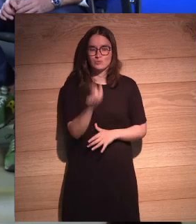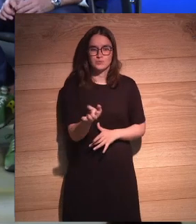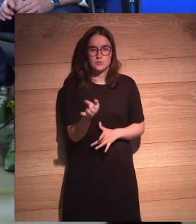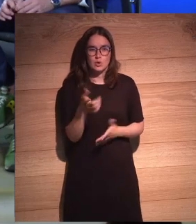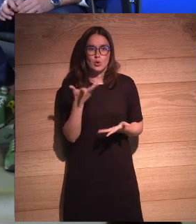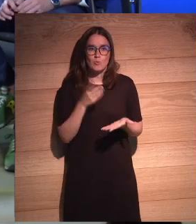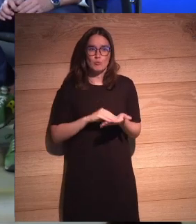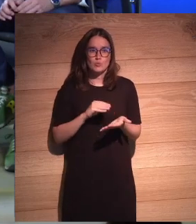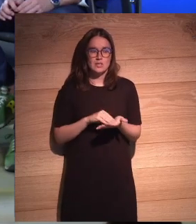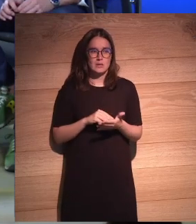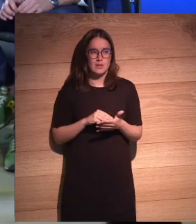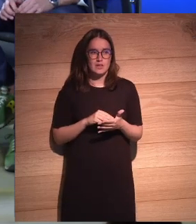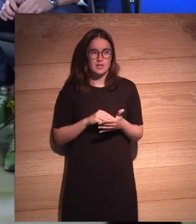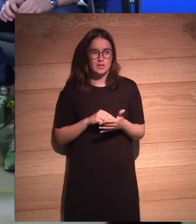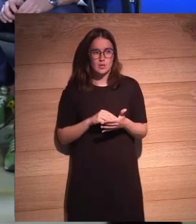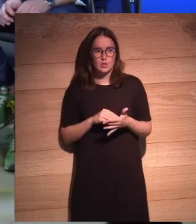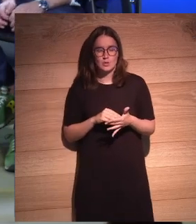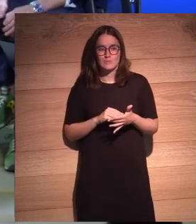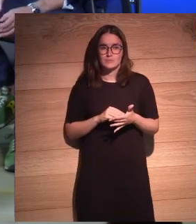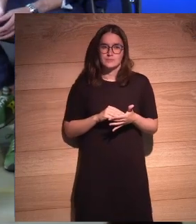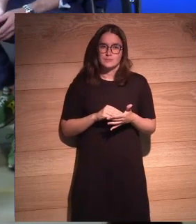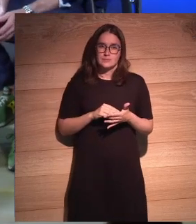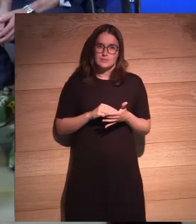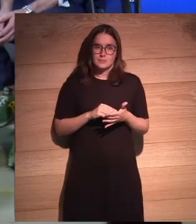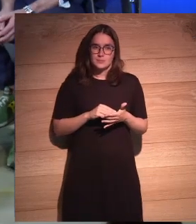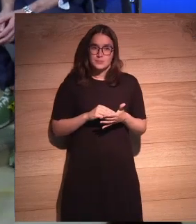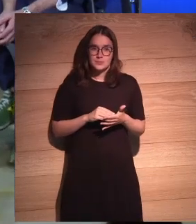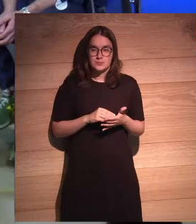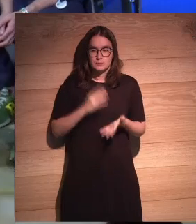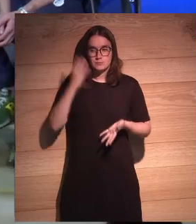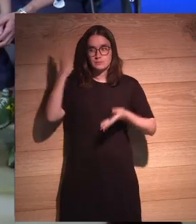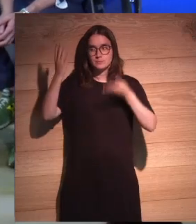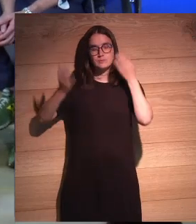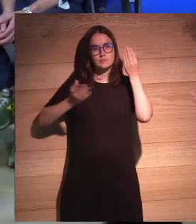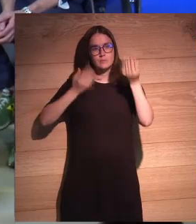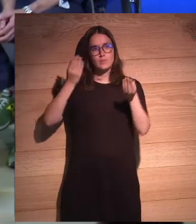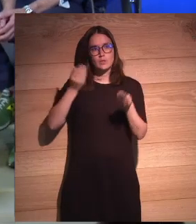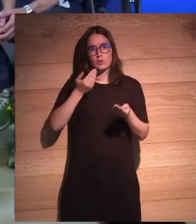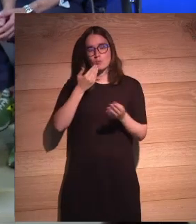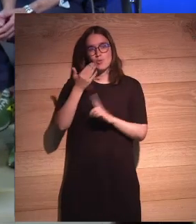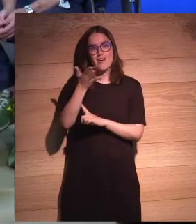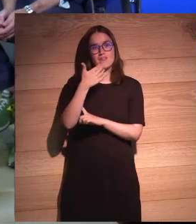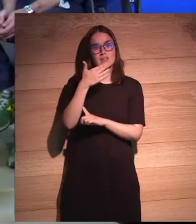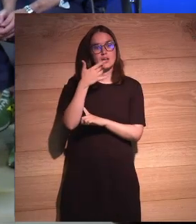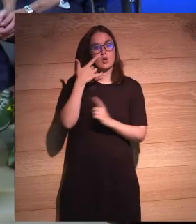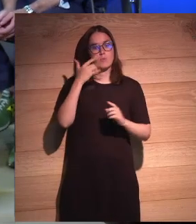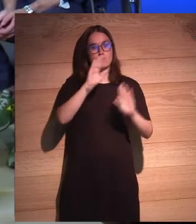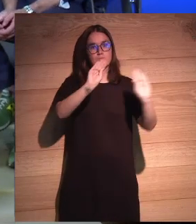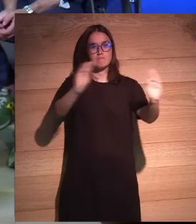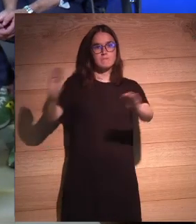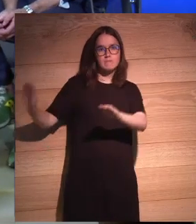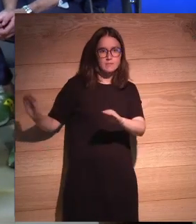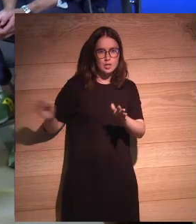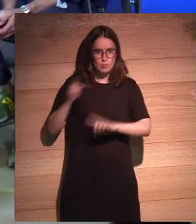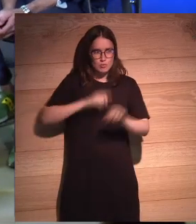veces se quiere hacer pues un poco razonablemente pues una bandera, una llamada de atención sobre un